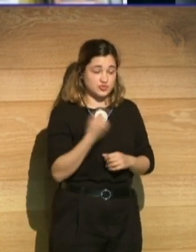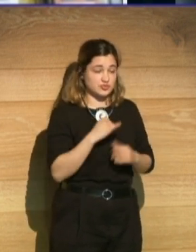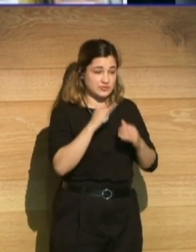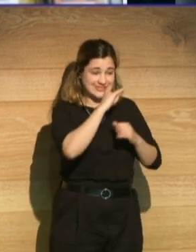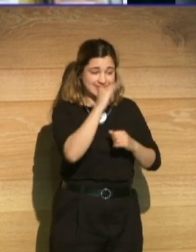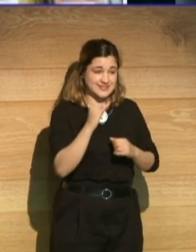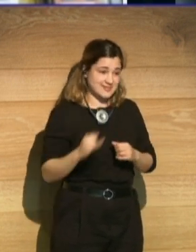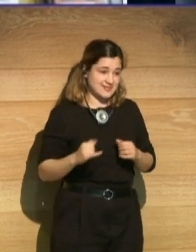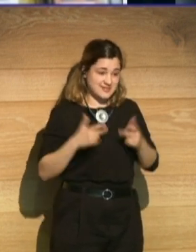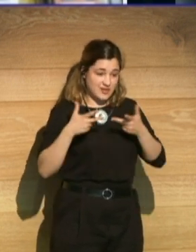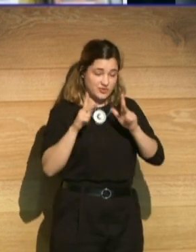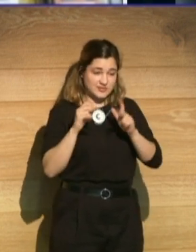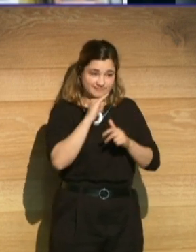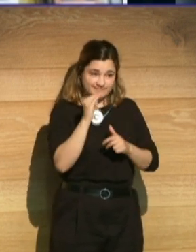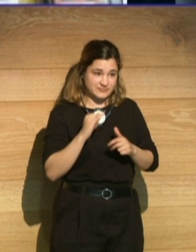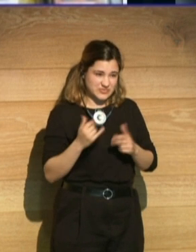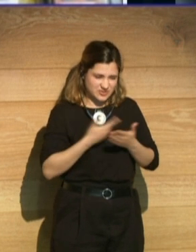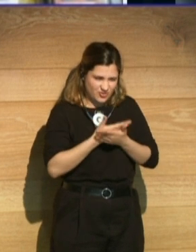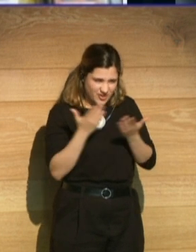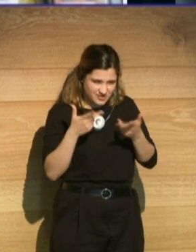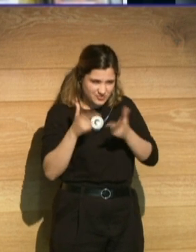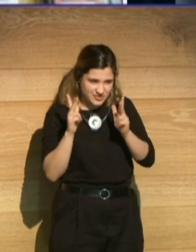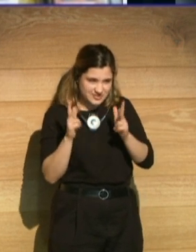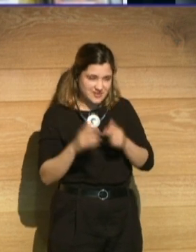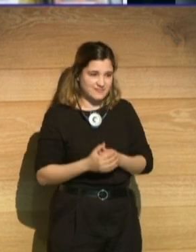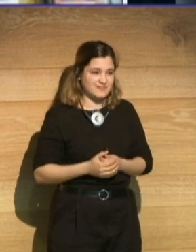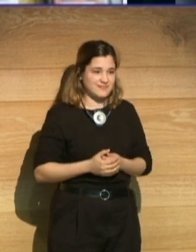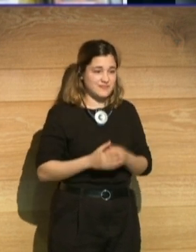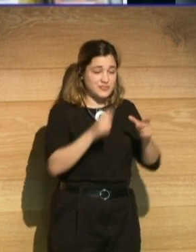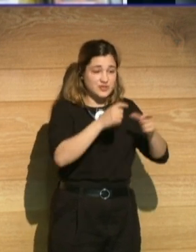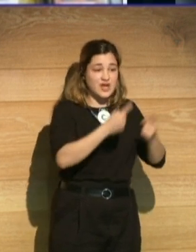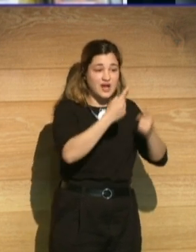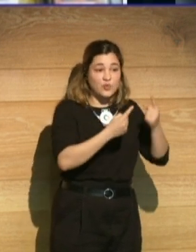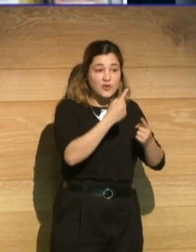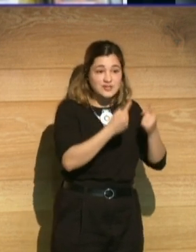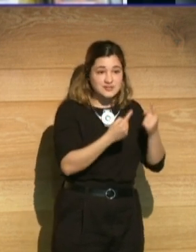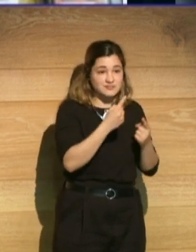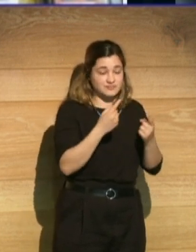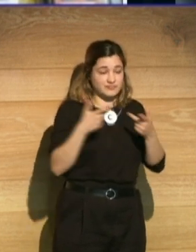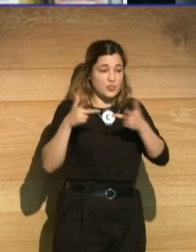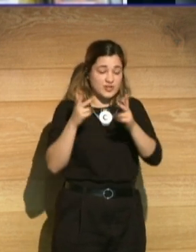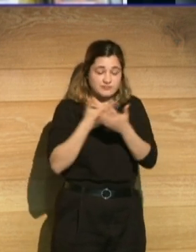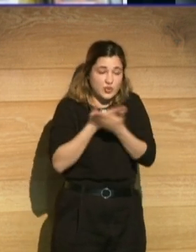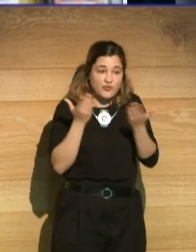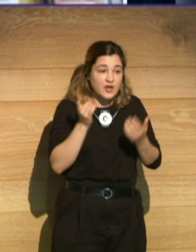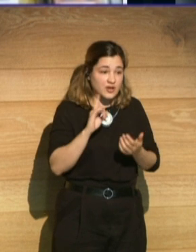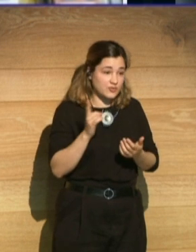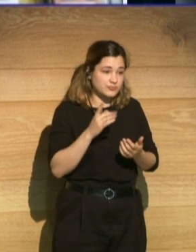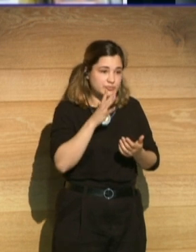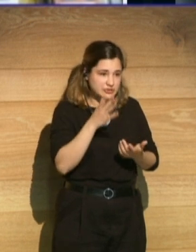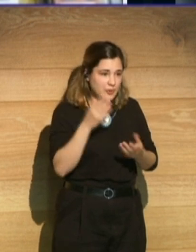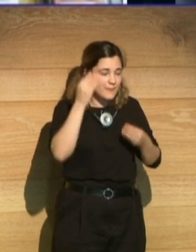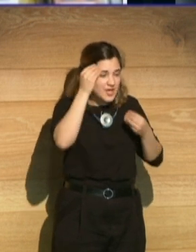crisis de la democracia, de confianza en la democracia. Muchas personas ya no tienen confianza en la democracia y por lo tanto